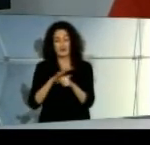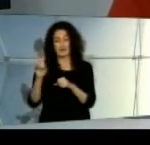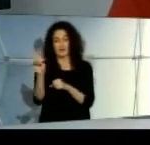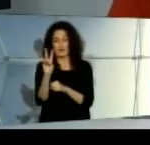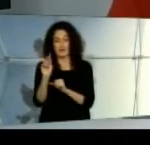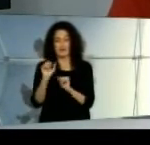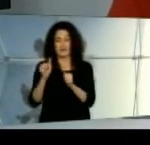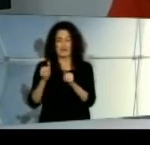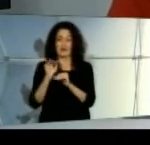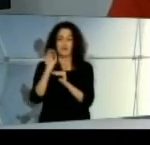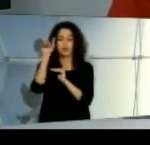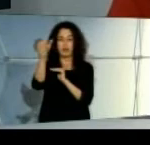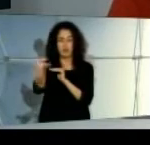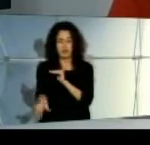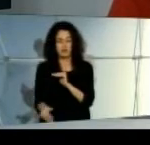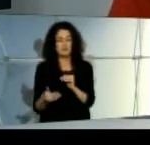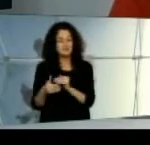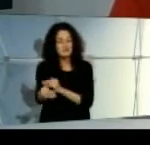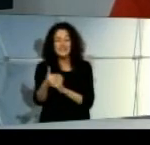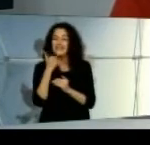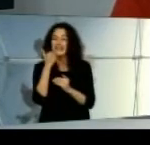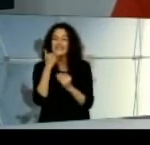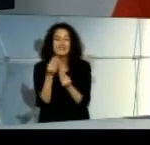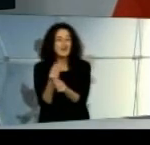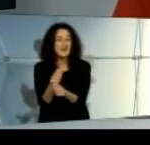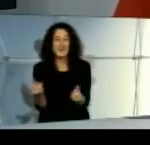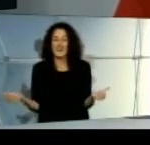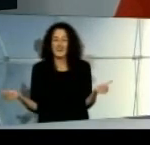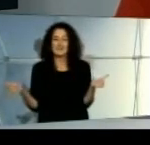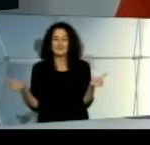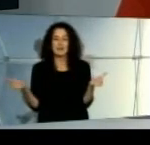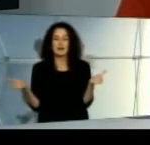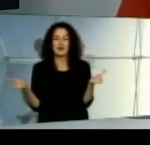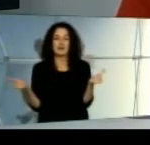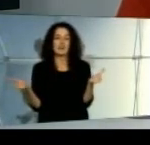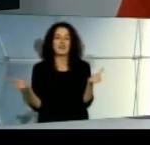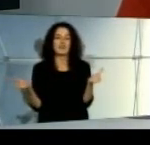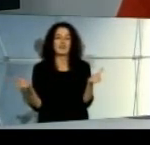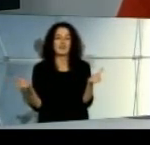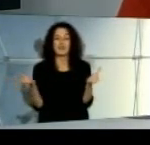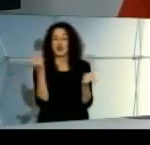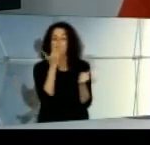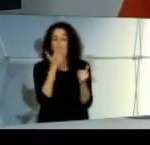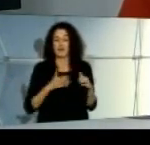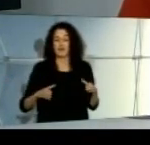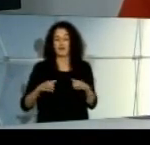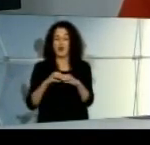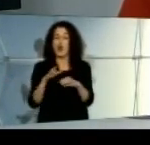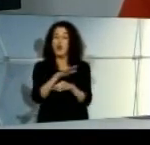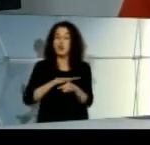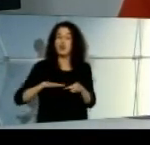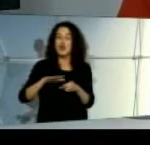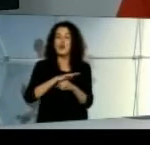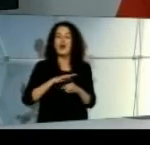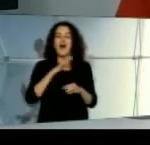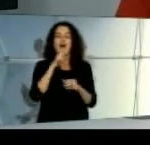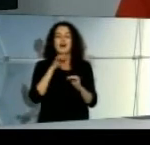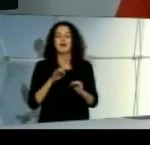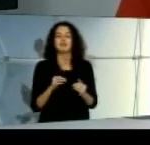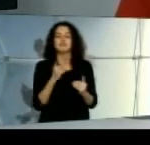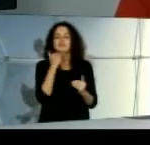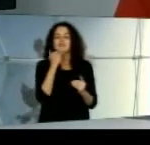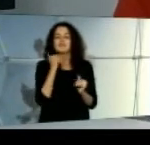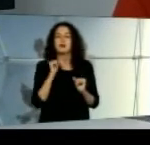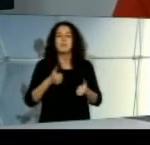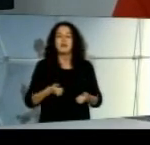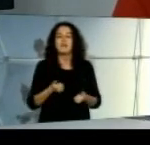Valladolid. Va a desaparecer prácticamente como colegio de distrito y entonces se va a quedar como colegio